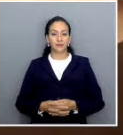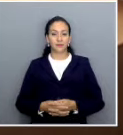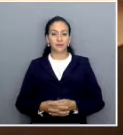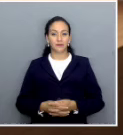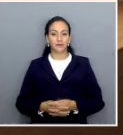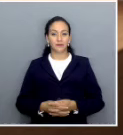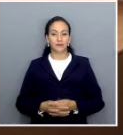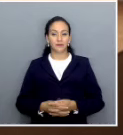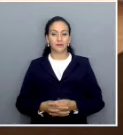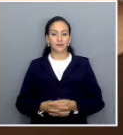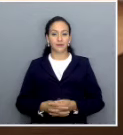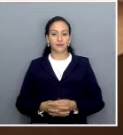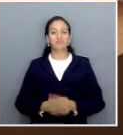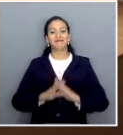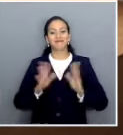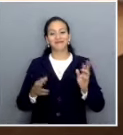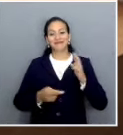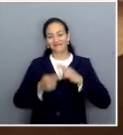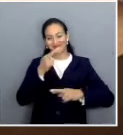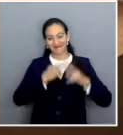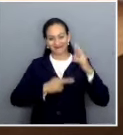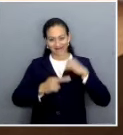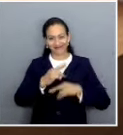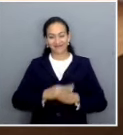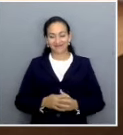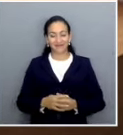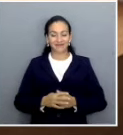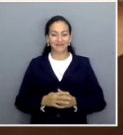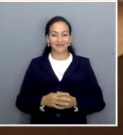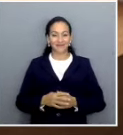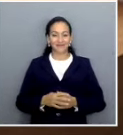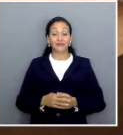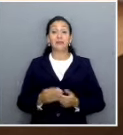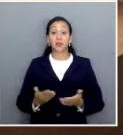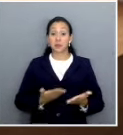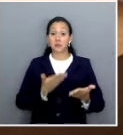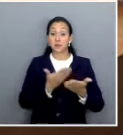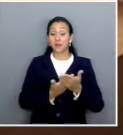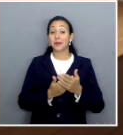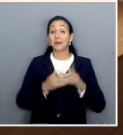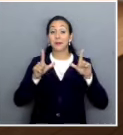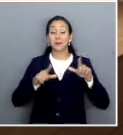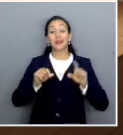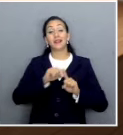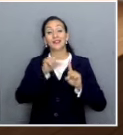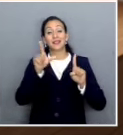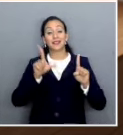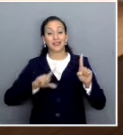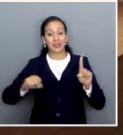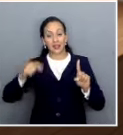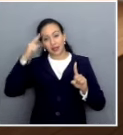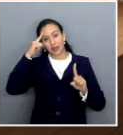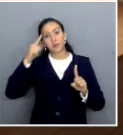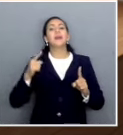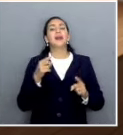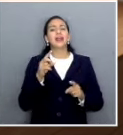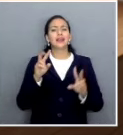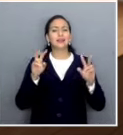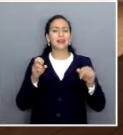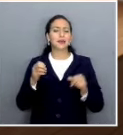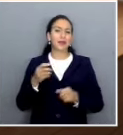Ya estamos de regreso con más información. Se presentó la Plataforma Nacional de Obligaciones Alimentarias, que tiene como